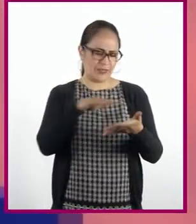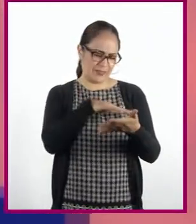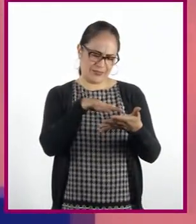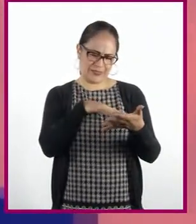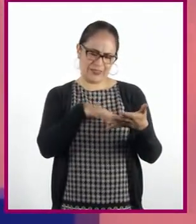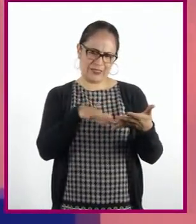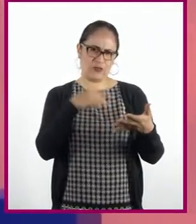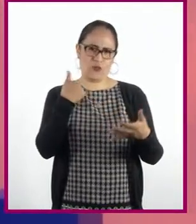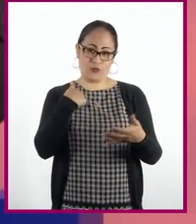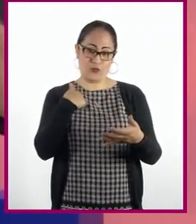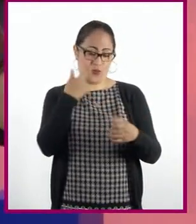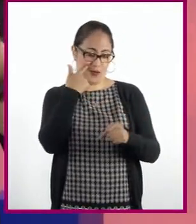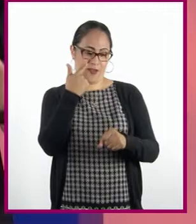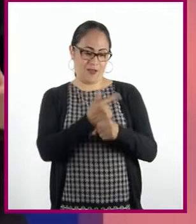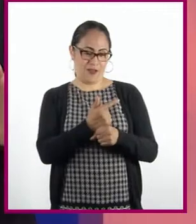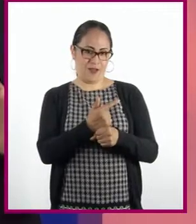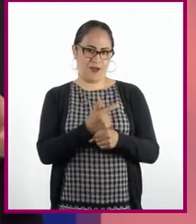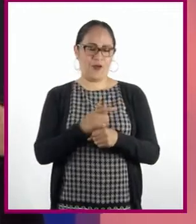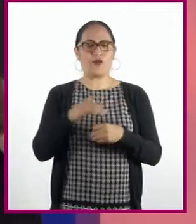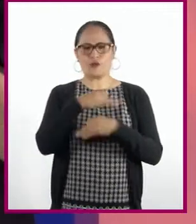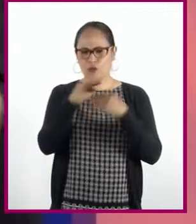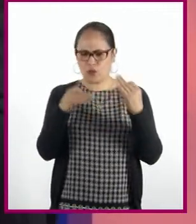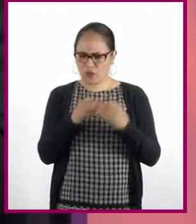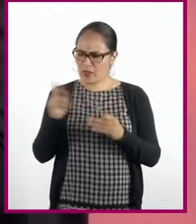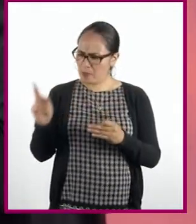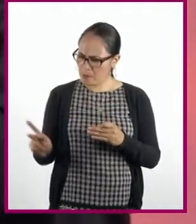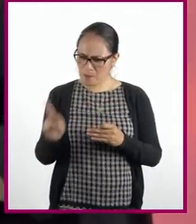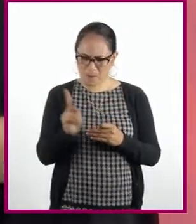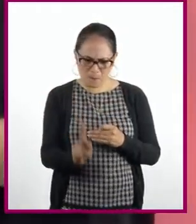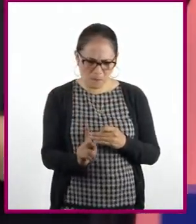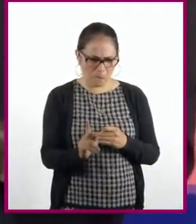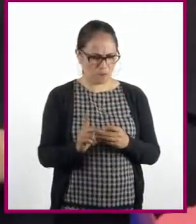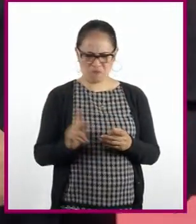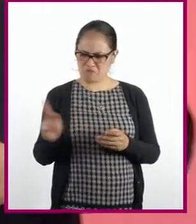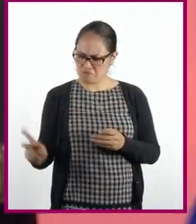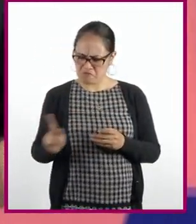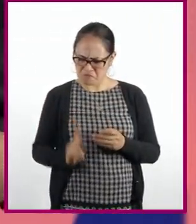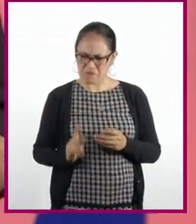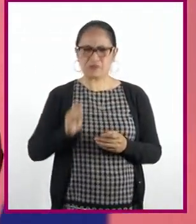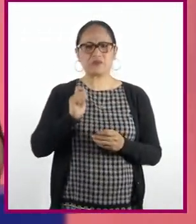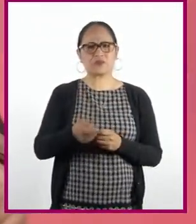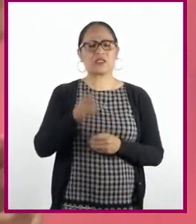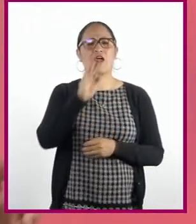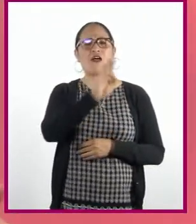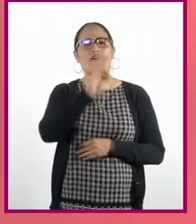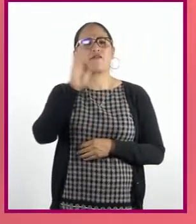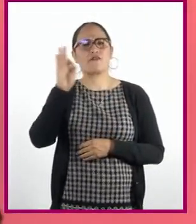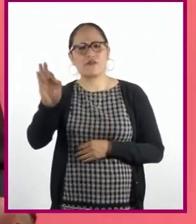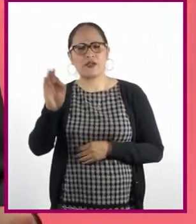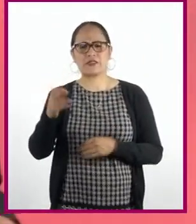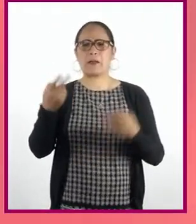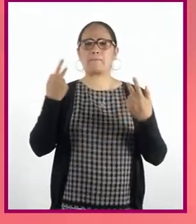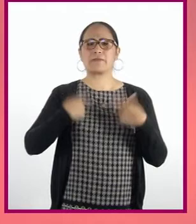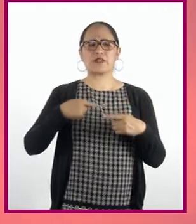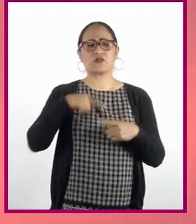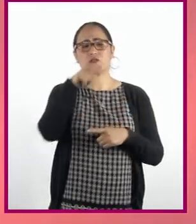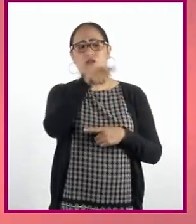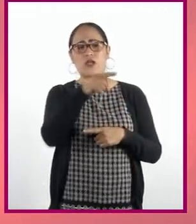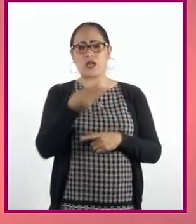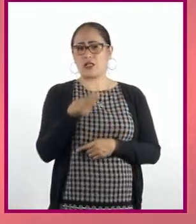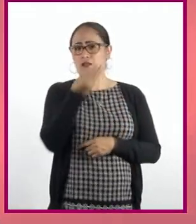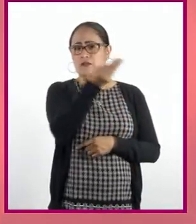he percatado de que todas tienen algunos aspectos en particular, como la fecha, nombre del destinatario,